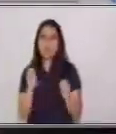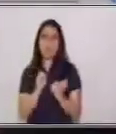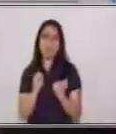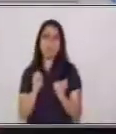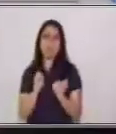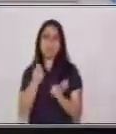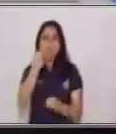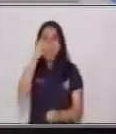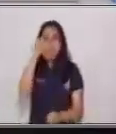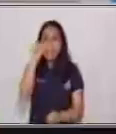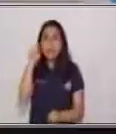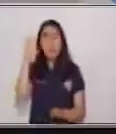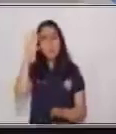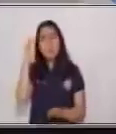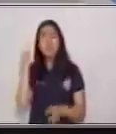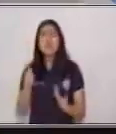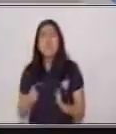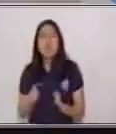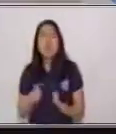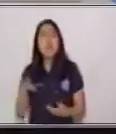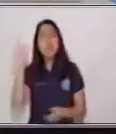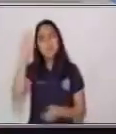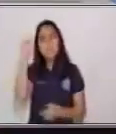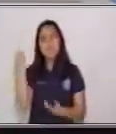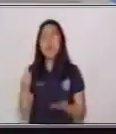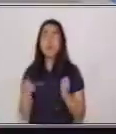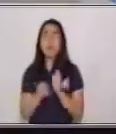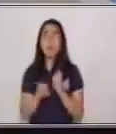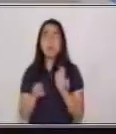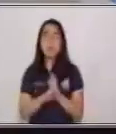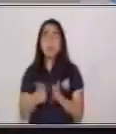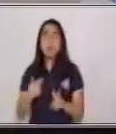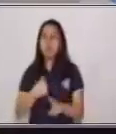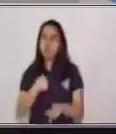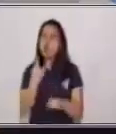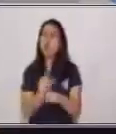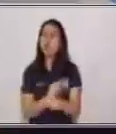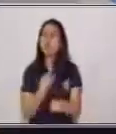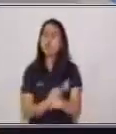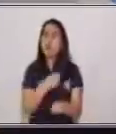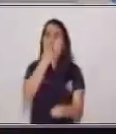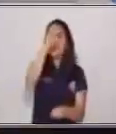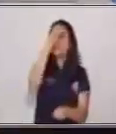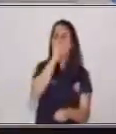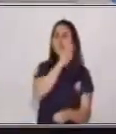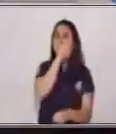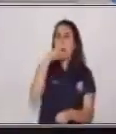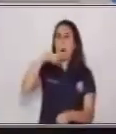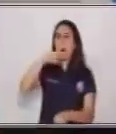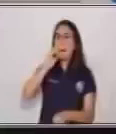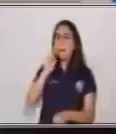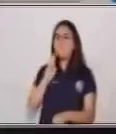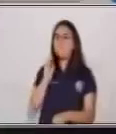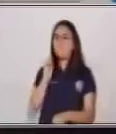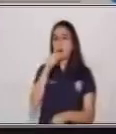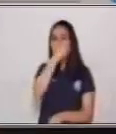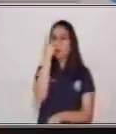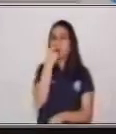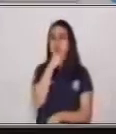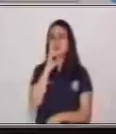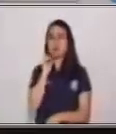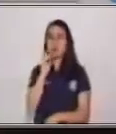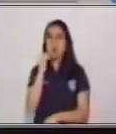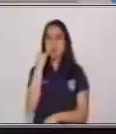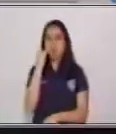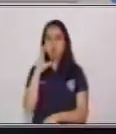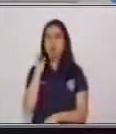poseen su propio acento prosódico al momento de utilizarlos según el contexto. El contexto es toda la situación que